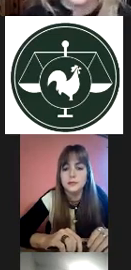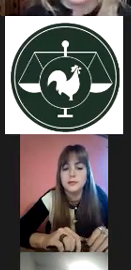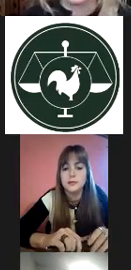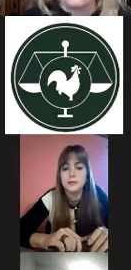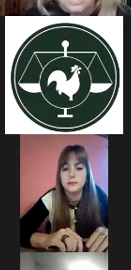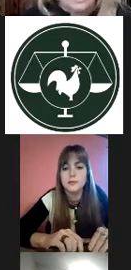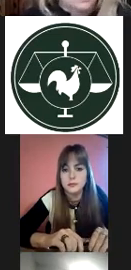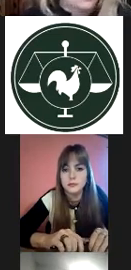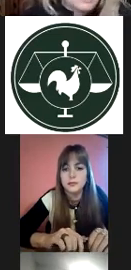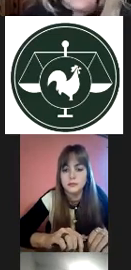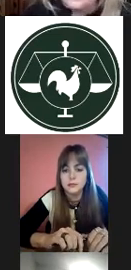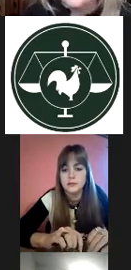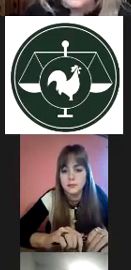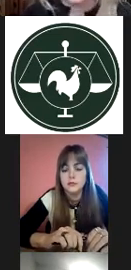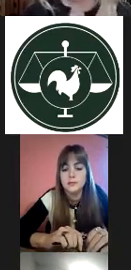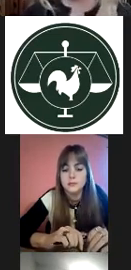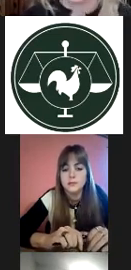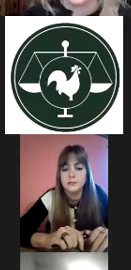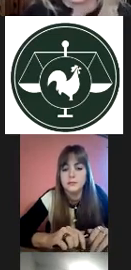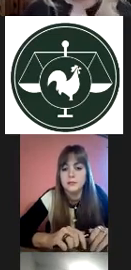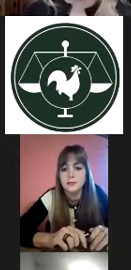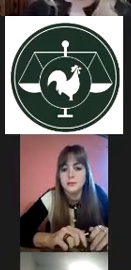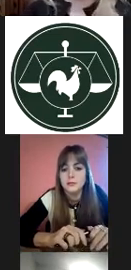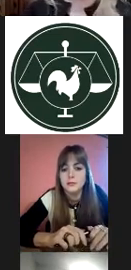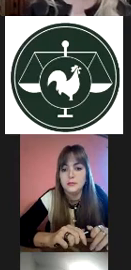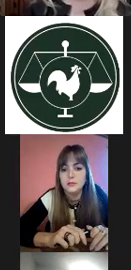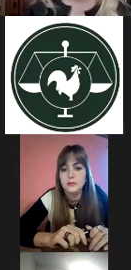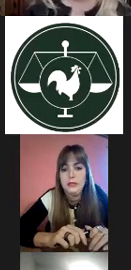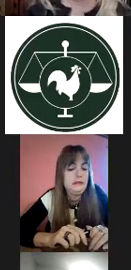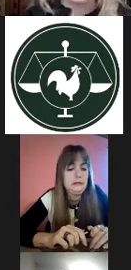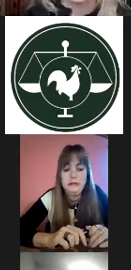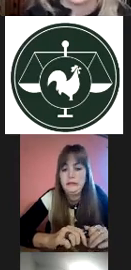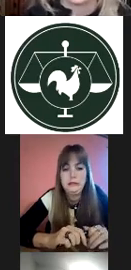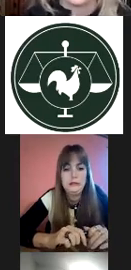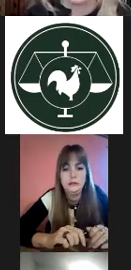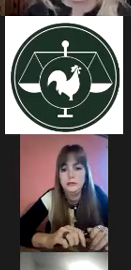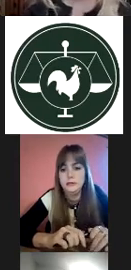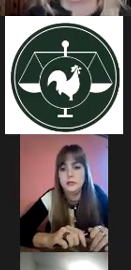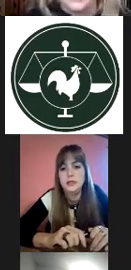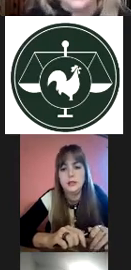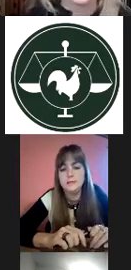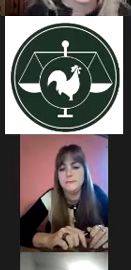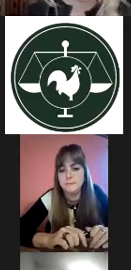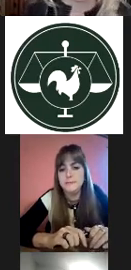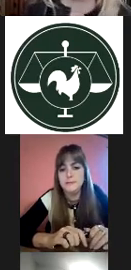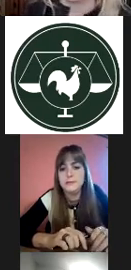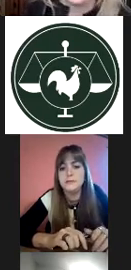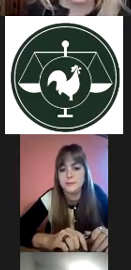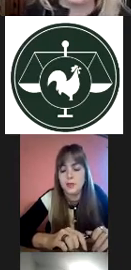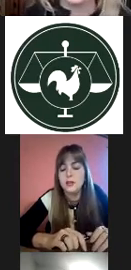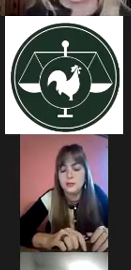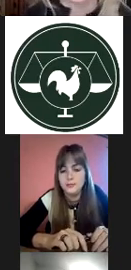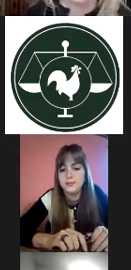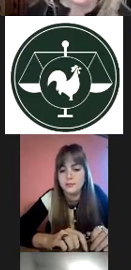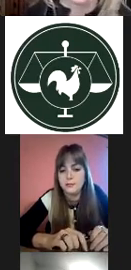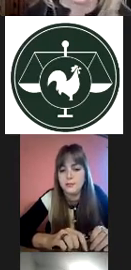tener animales domésticos, les dan las sobras. Nosotros comemos con condimentos, les ponemos sal, y eso le hace